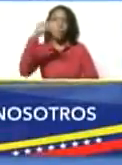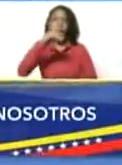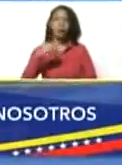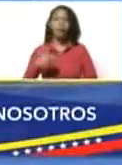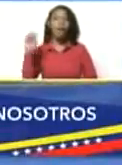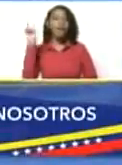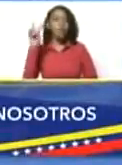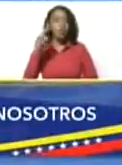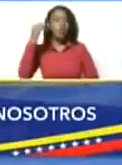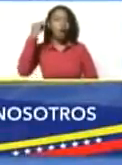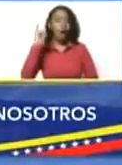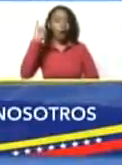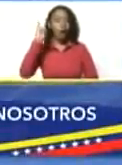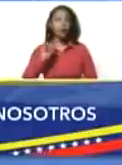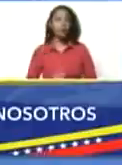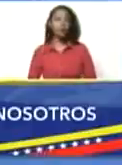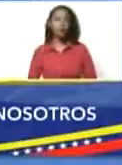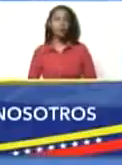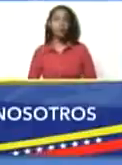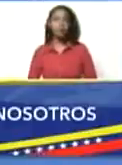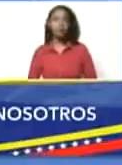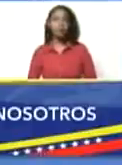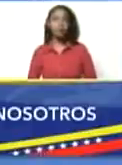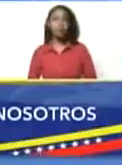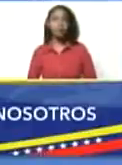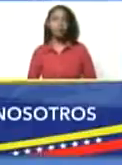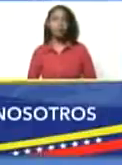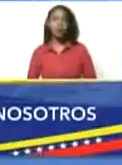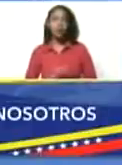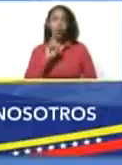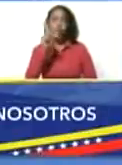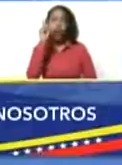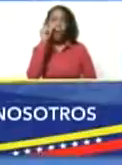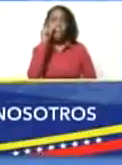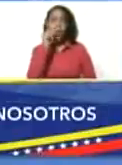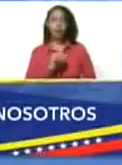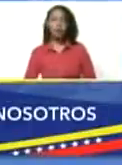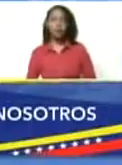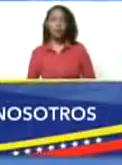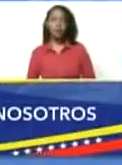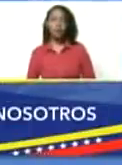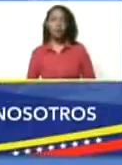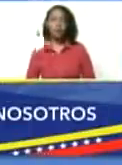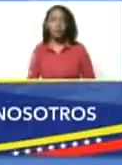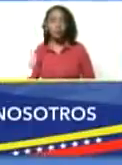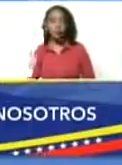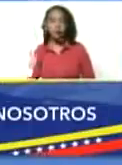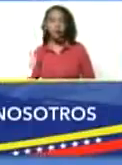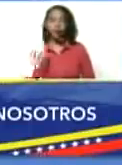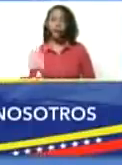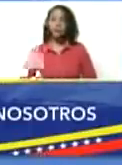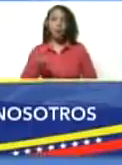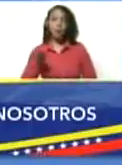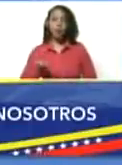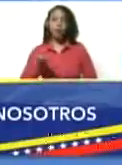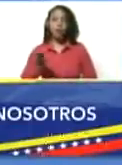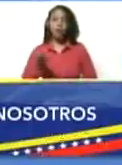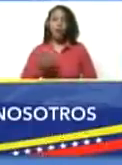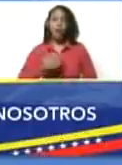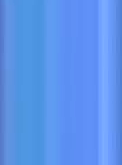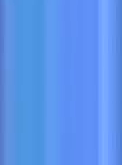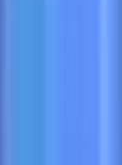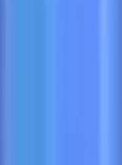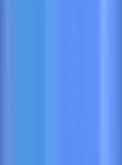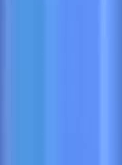Venezuela cuenta con hombres y mujeres virtuosos, llenos de